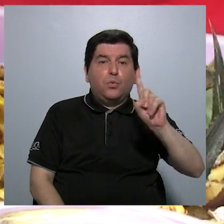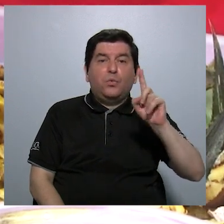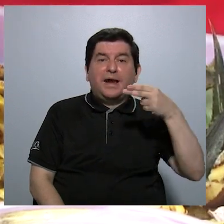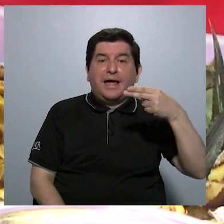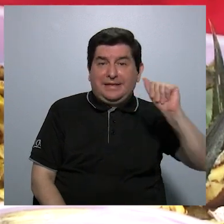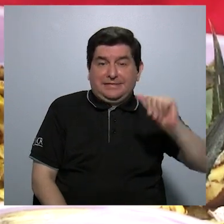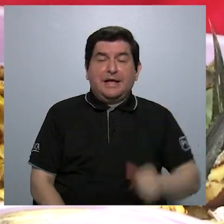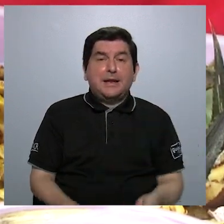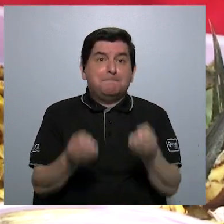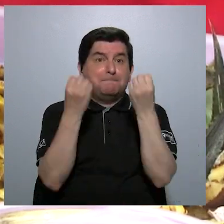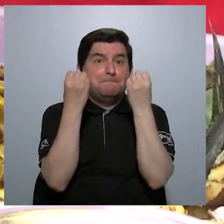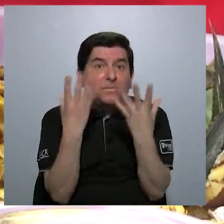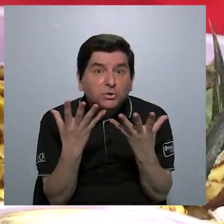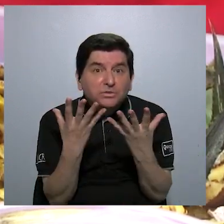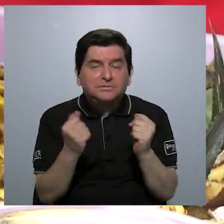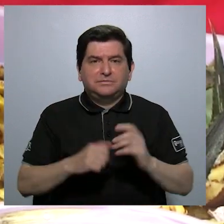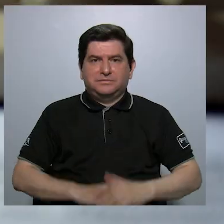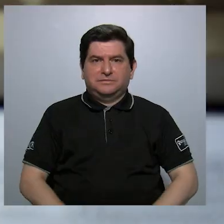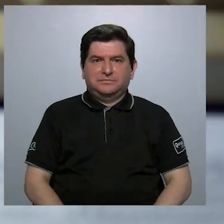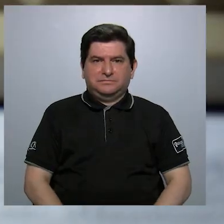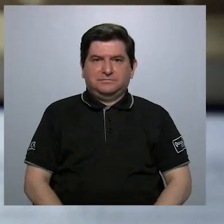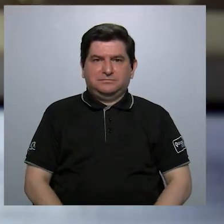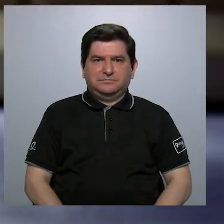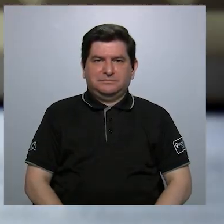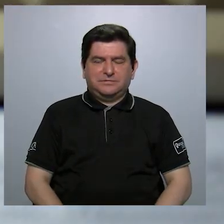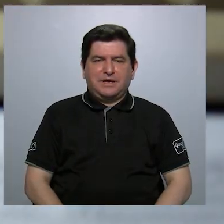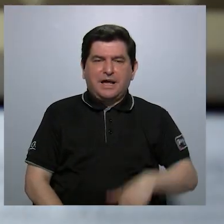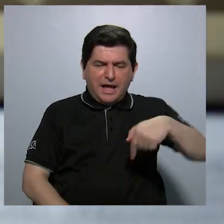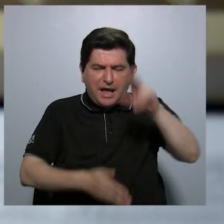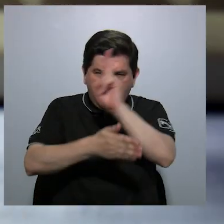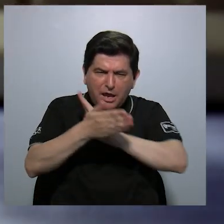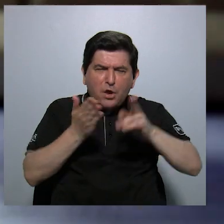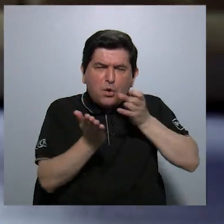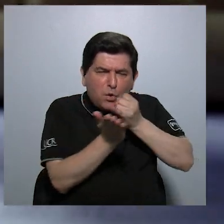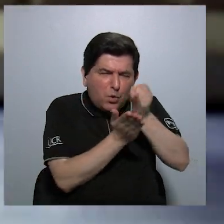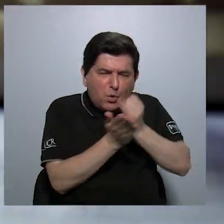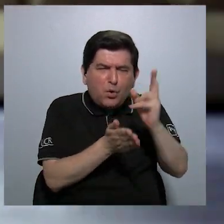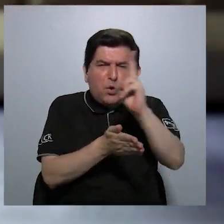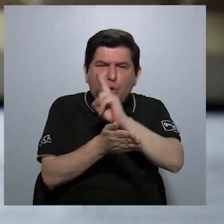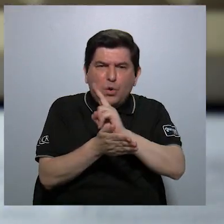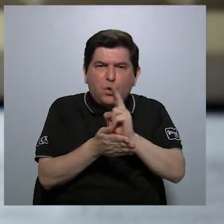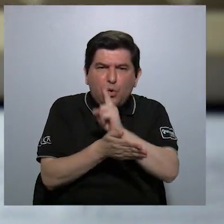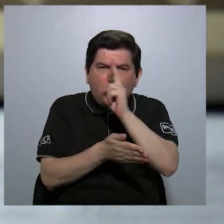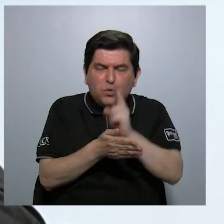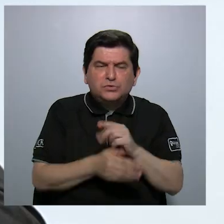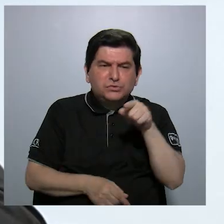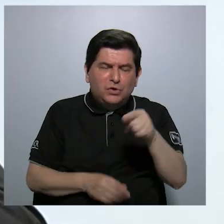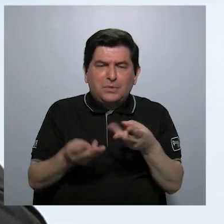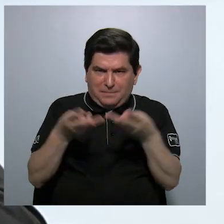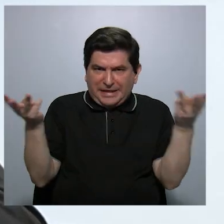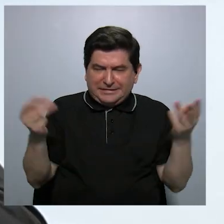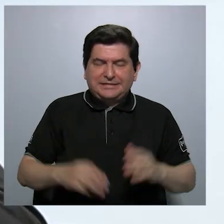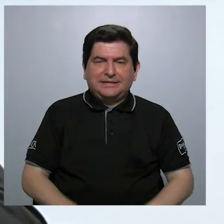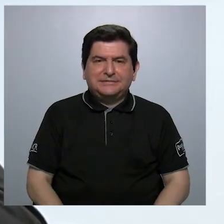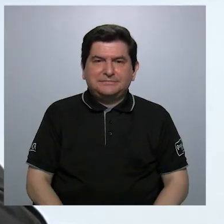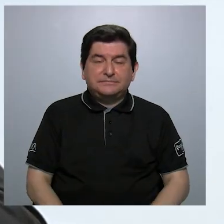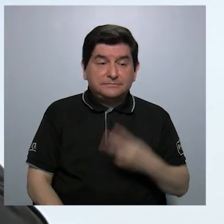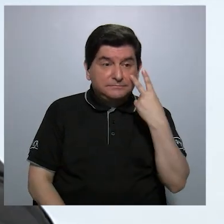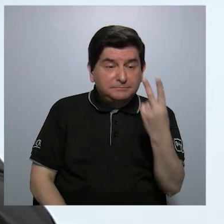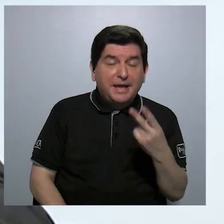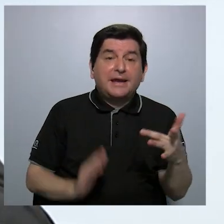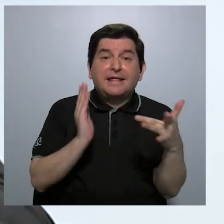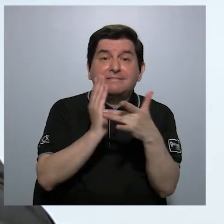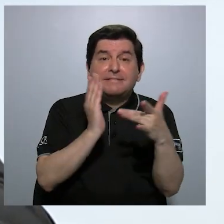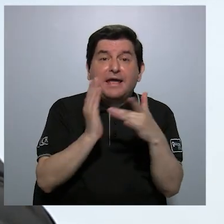hectárea. Es una gran cantidad, entonces a nivel de academia se ha investigado mucho el uso de este residuo. Nosotros vimos que